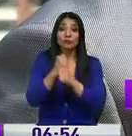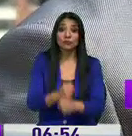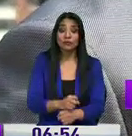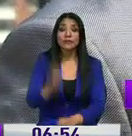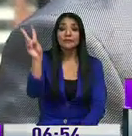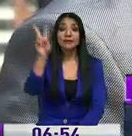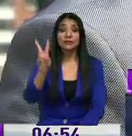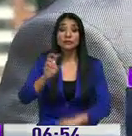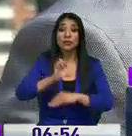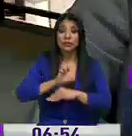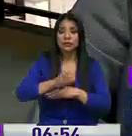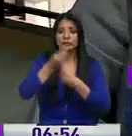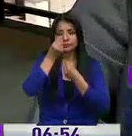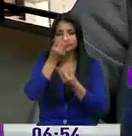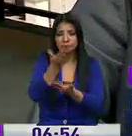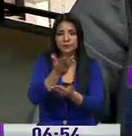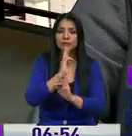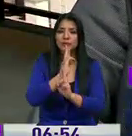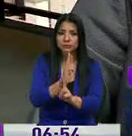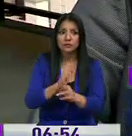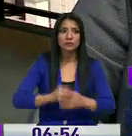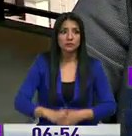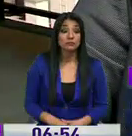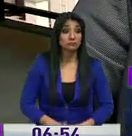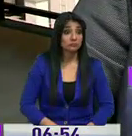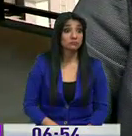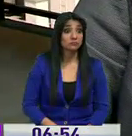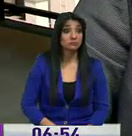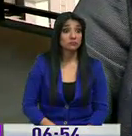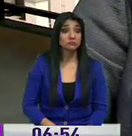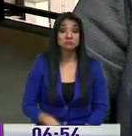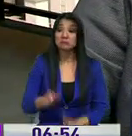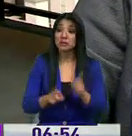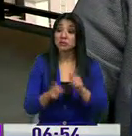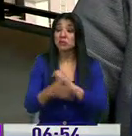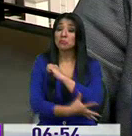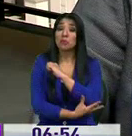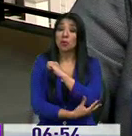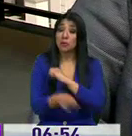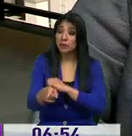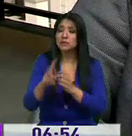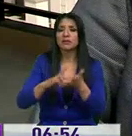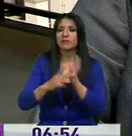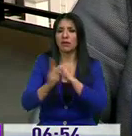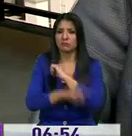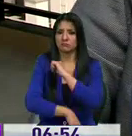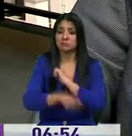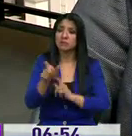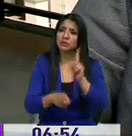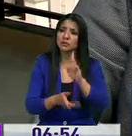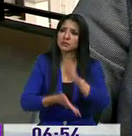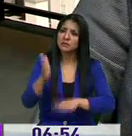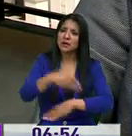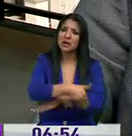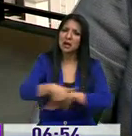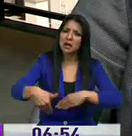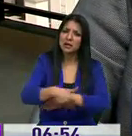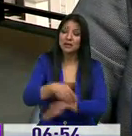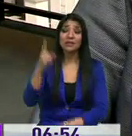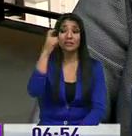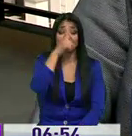venezolanos en el ecuador se podría estar penalizando la pobreza que hay muchas personas que salen a las calles están pasando por situaciones